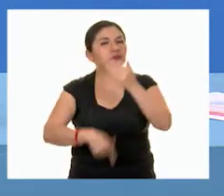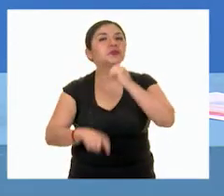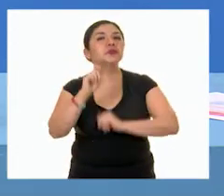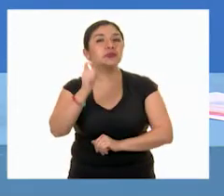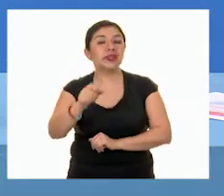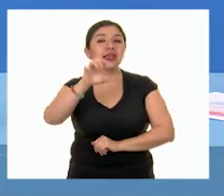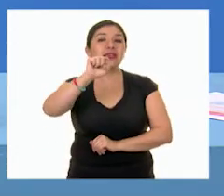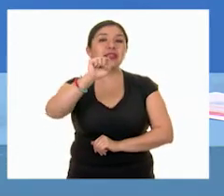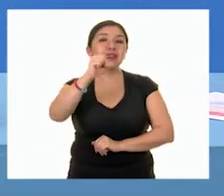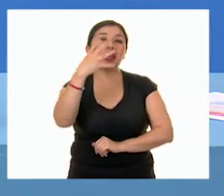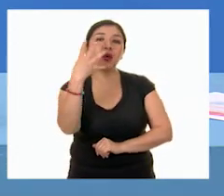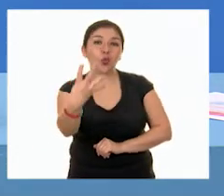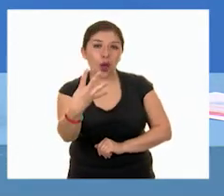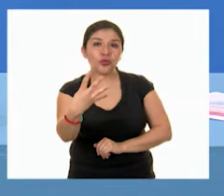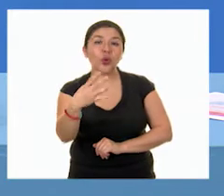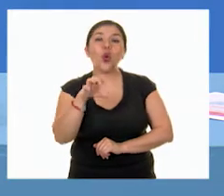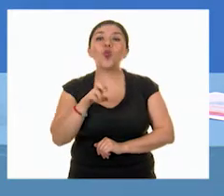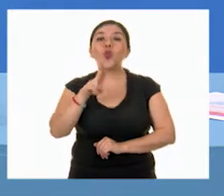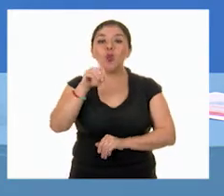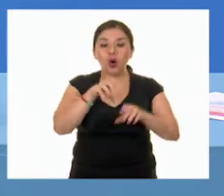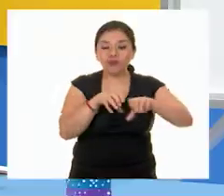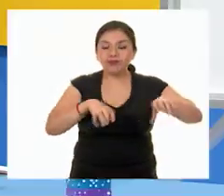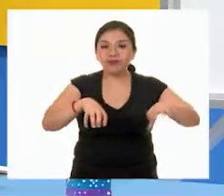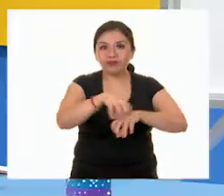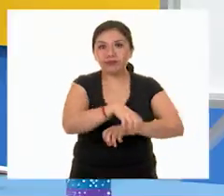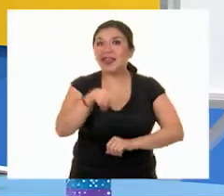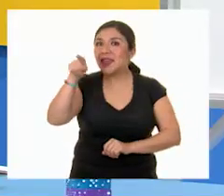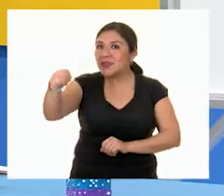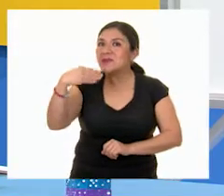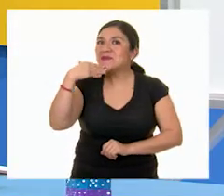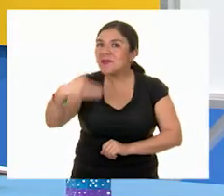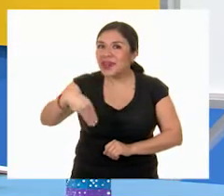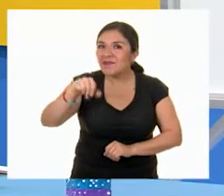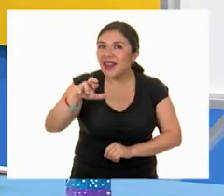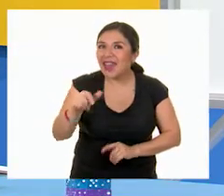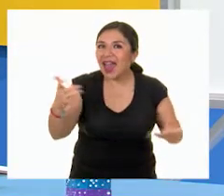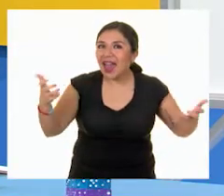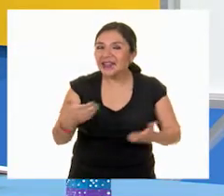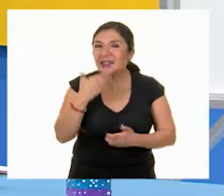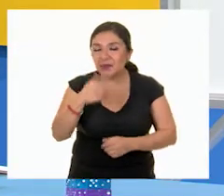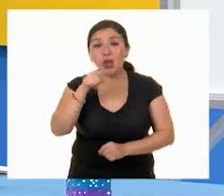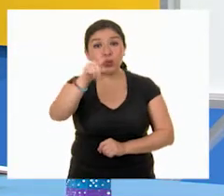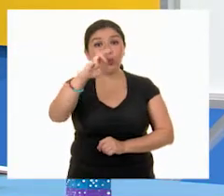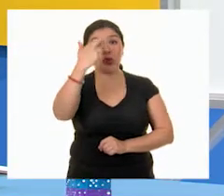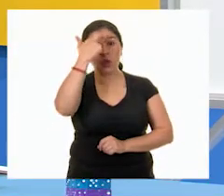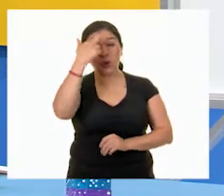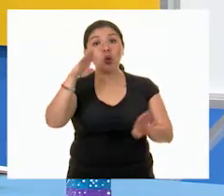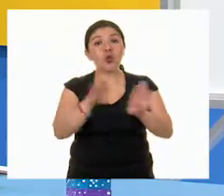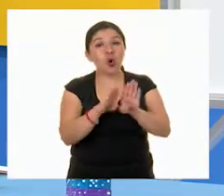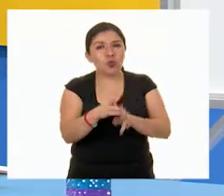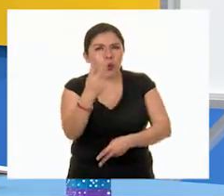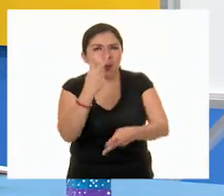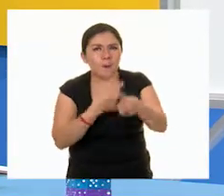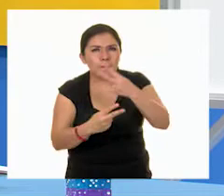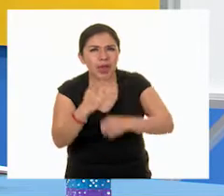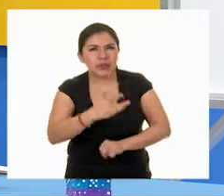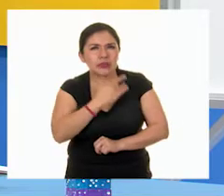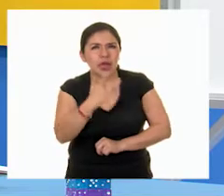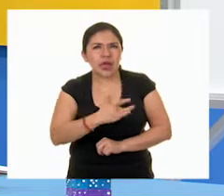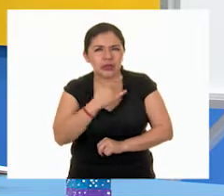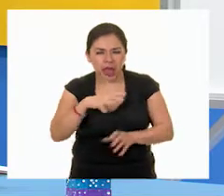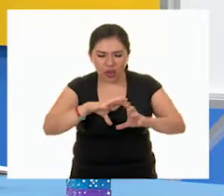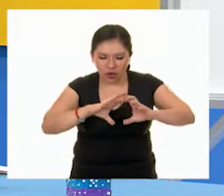de 64 cubos. Excelente, María, muy bien. Recuerden que para obtener el volumen de